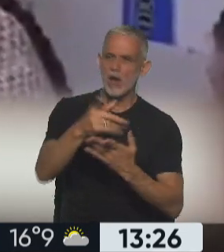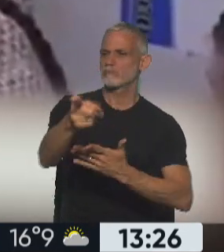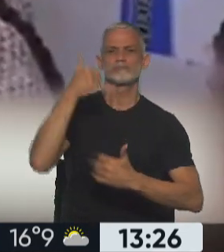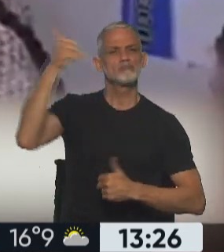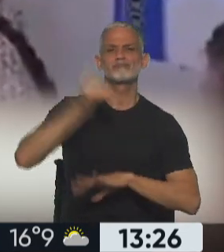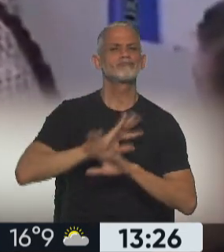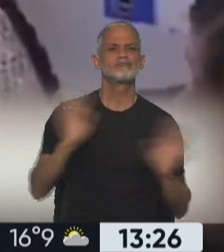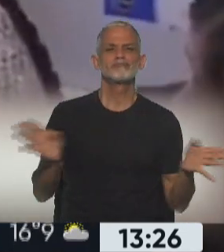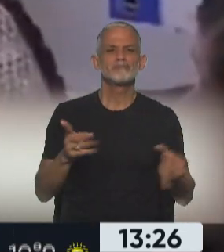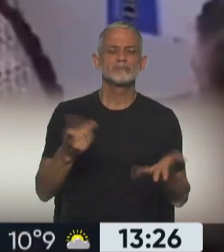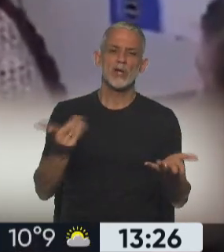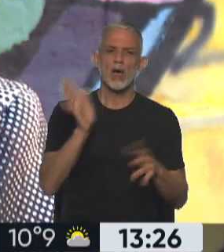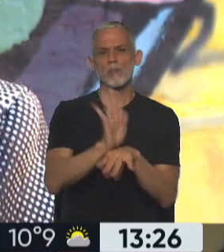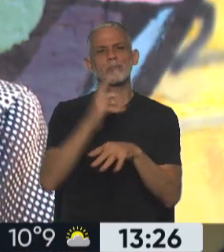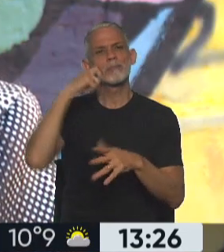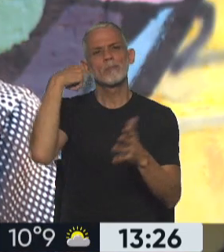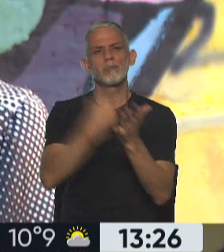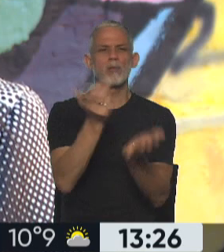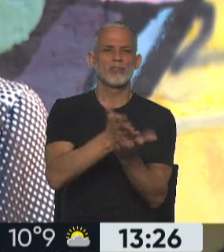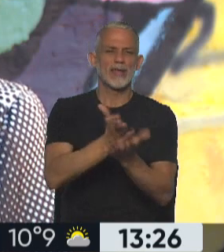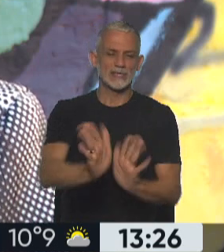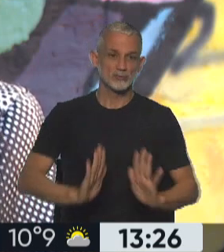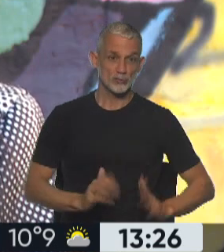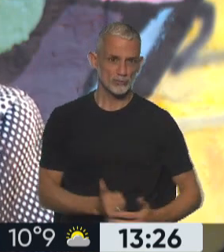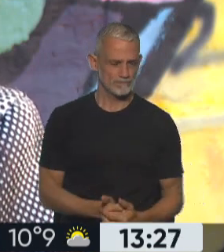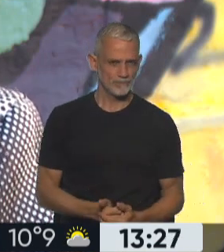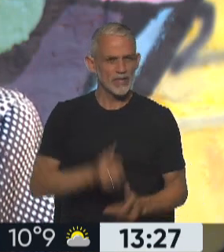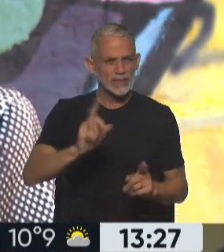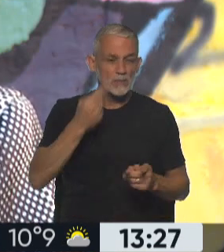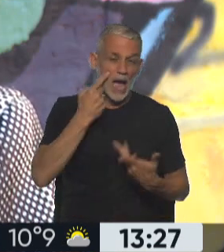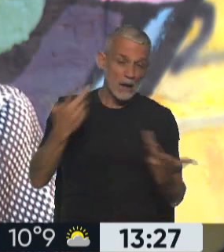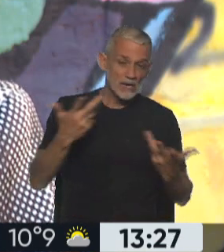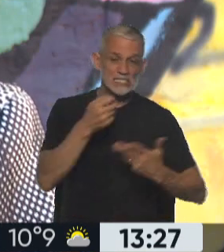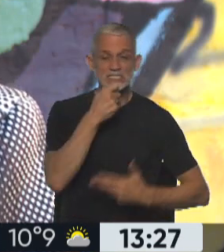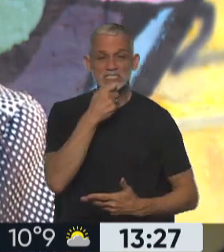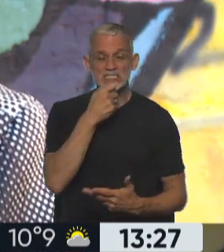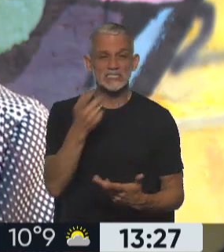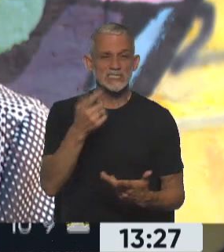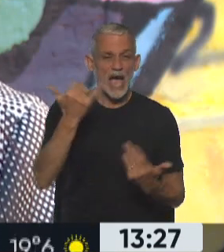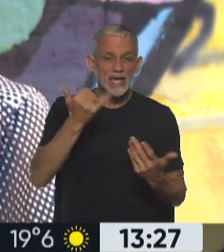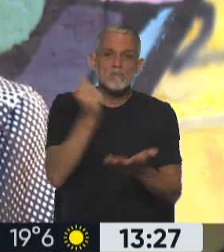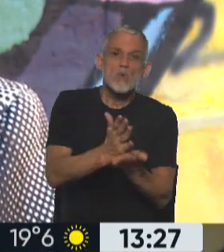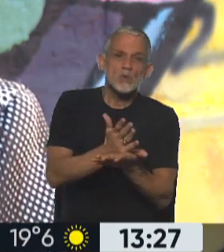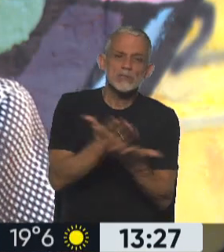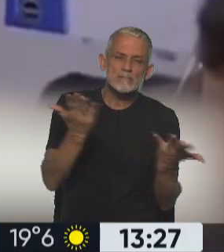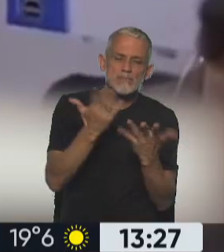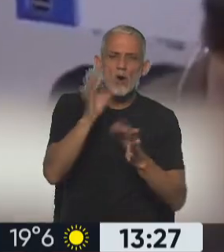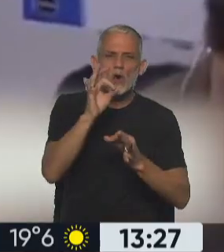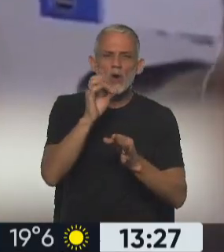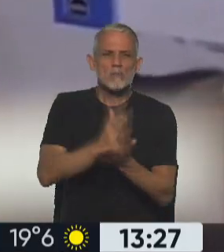como como algo de vulneración de derechos y después también se verá si corresponde alguna multa o alguna otra